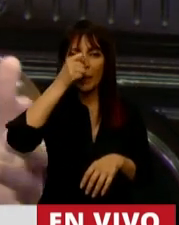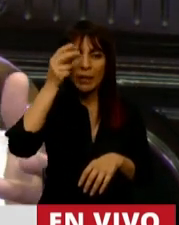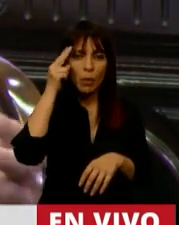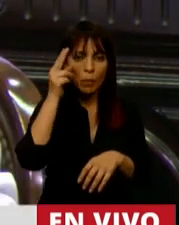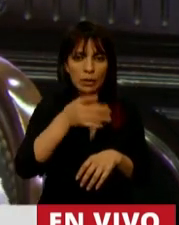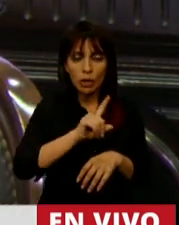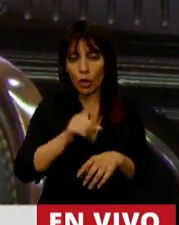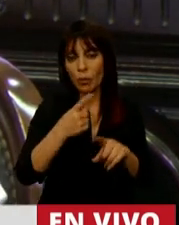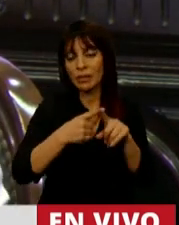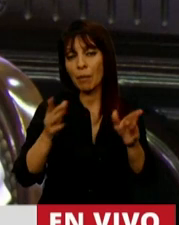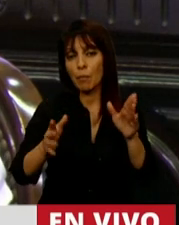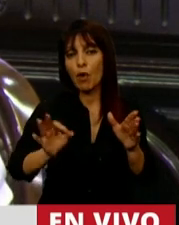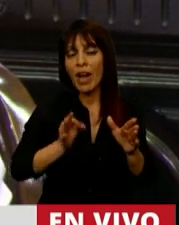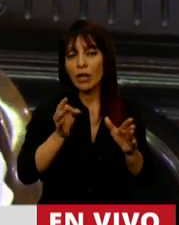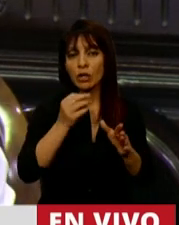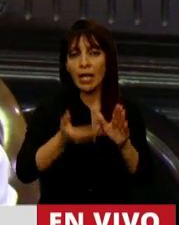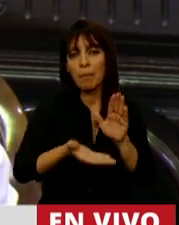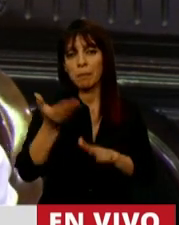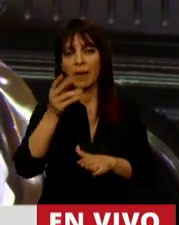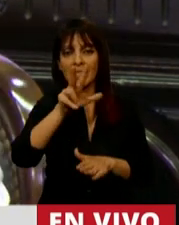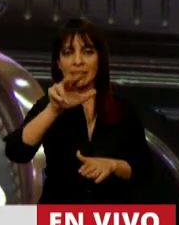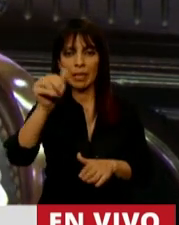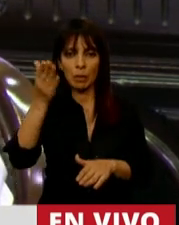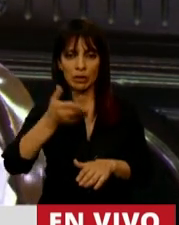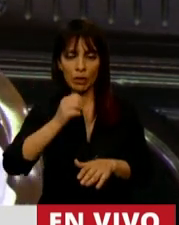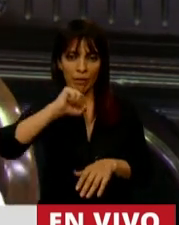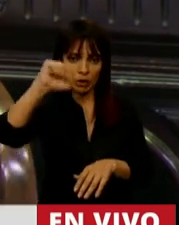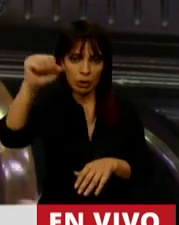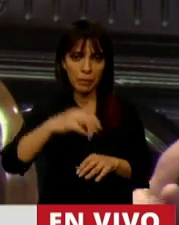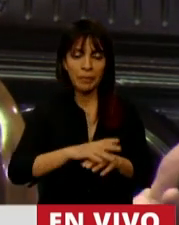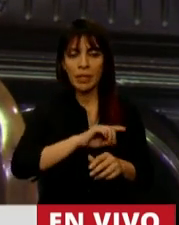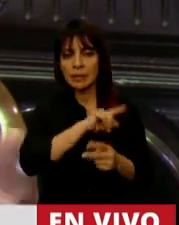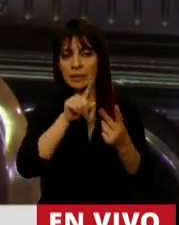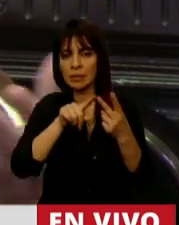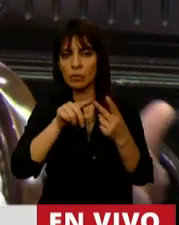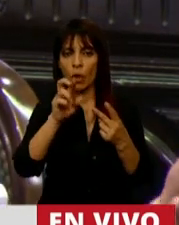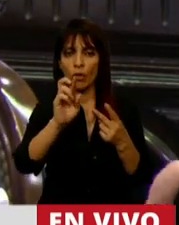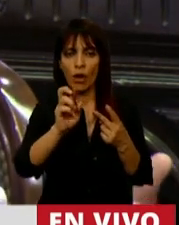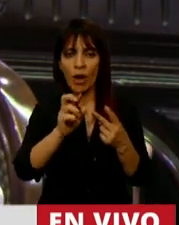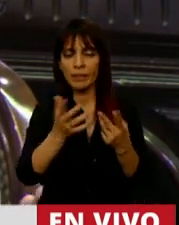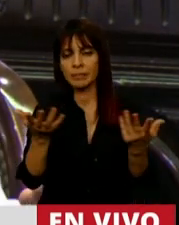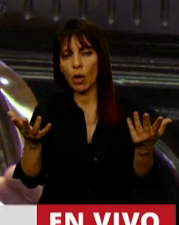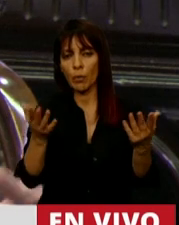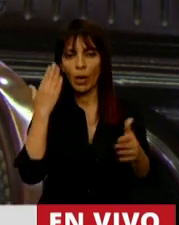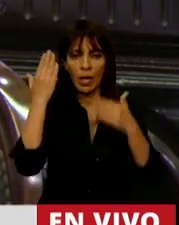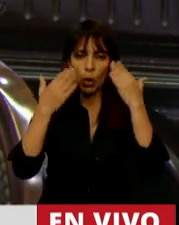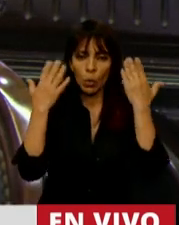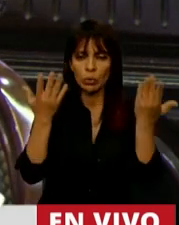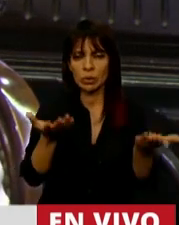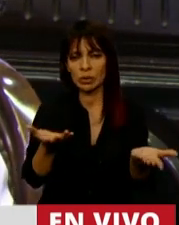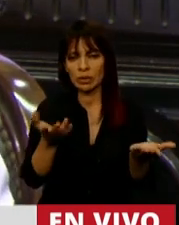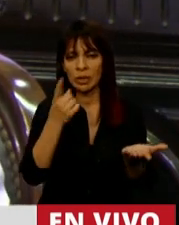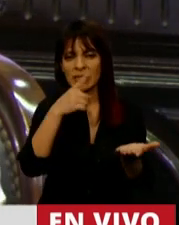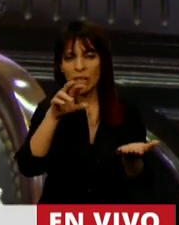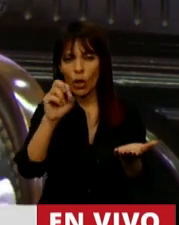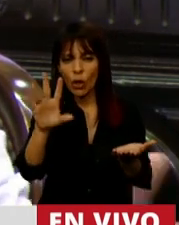ya interanual es del 36. Segundo punto, presidente, el dólar. Ya se ha hablado, falaz, que vayamos a tener un dólar